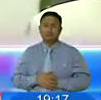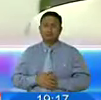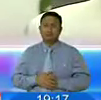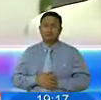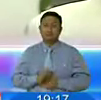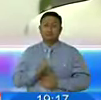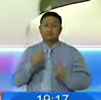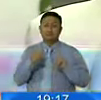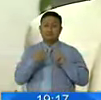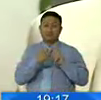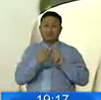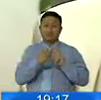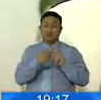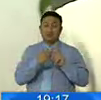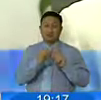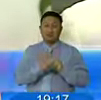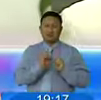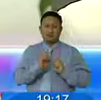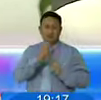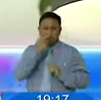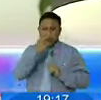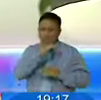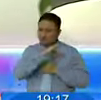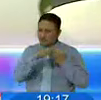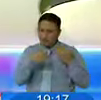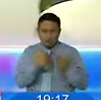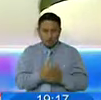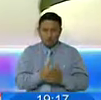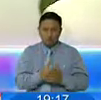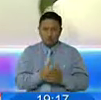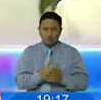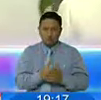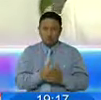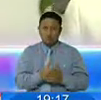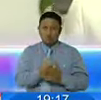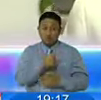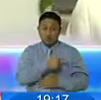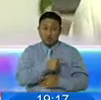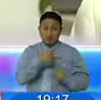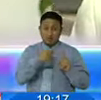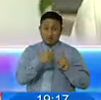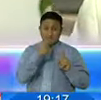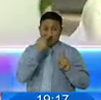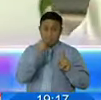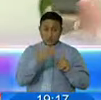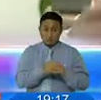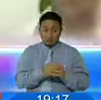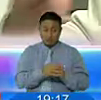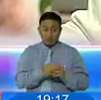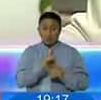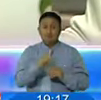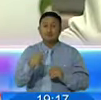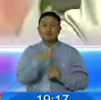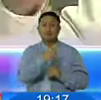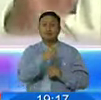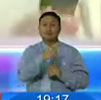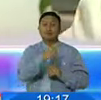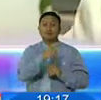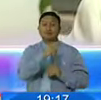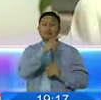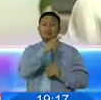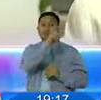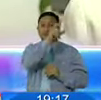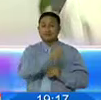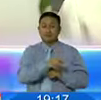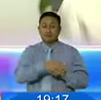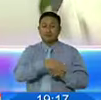Él supuestamente vio todo lo que sucedió y vio que este supuesto terapista,